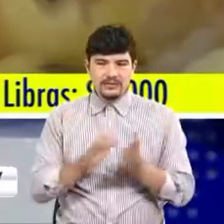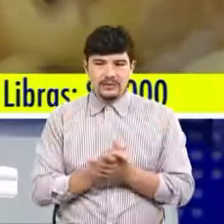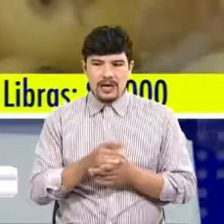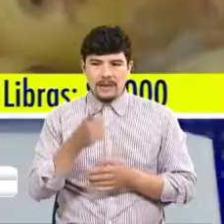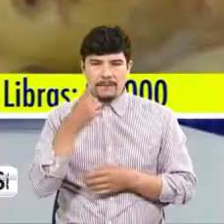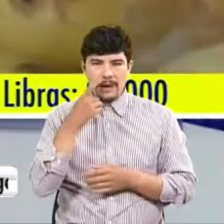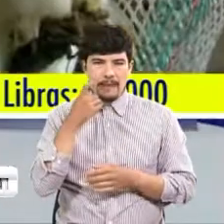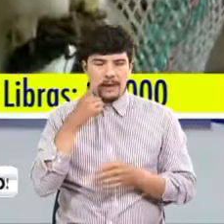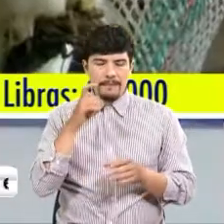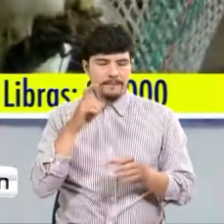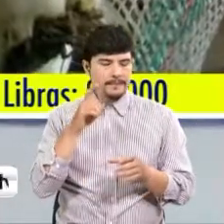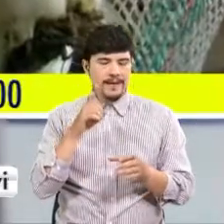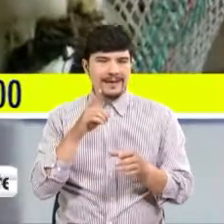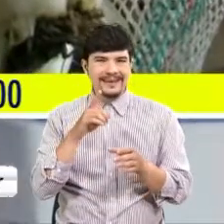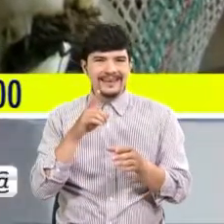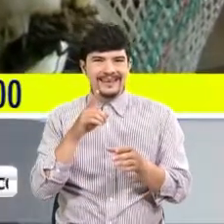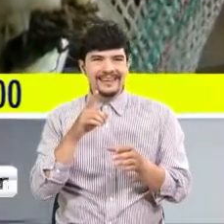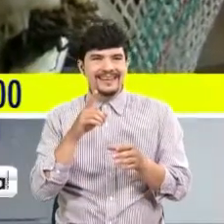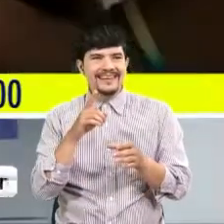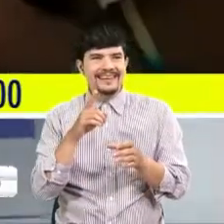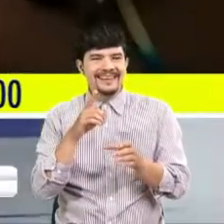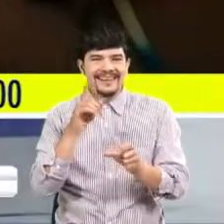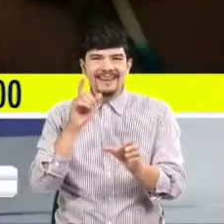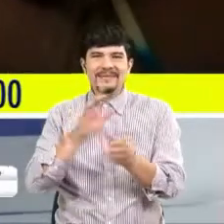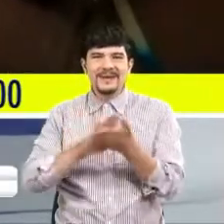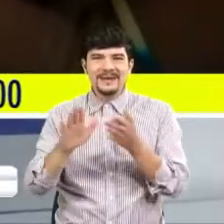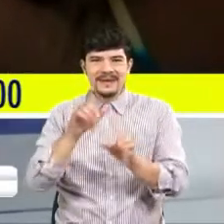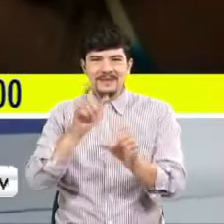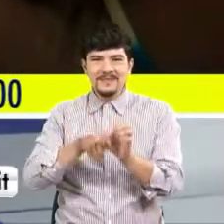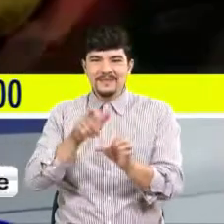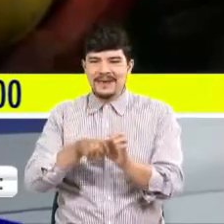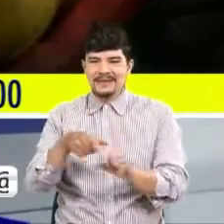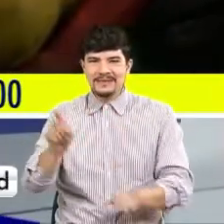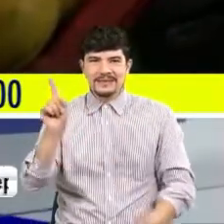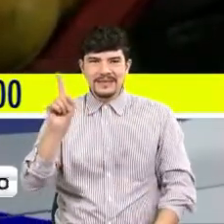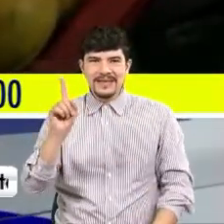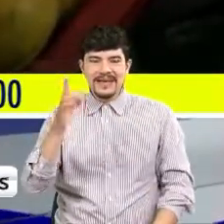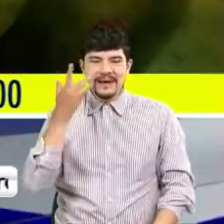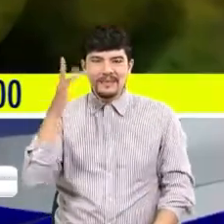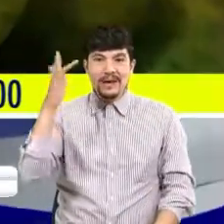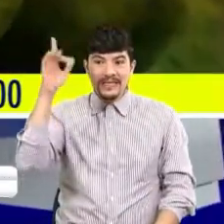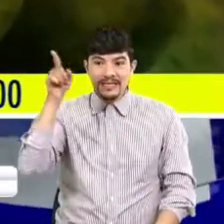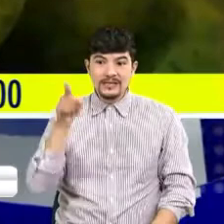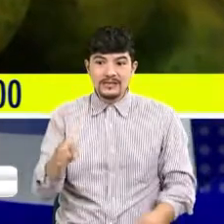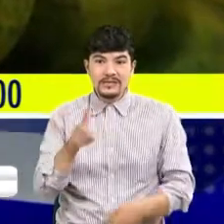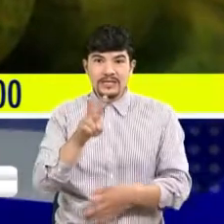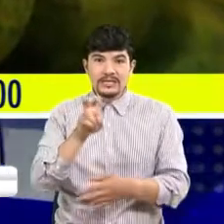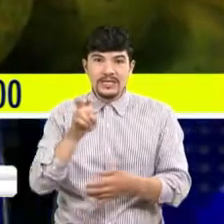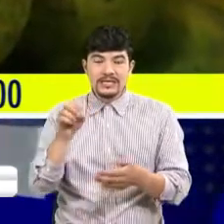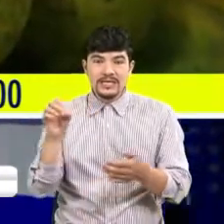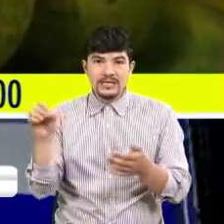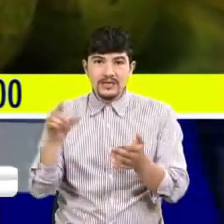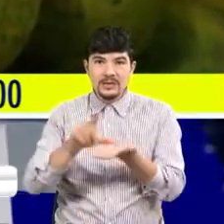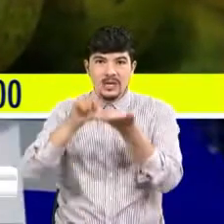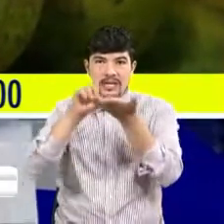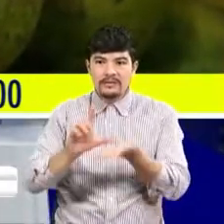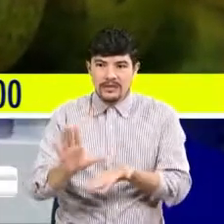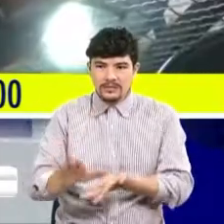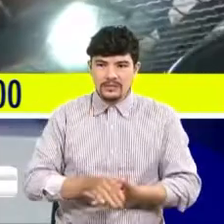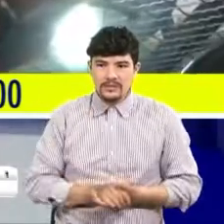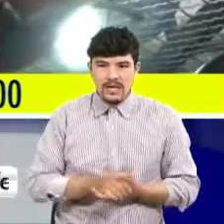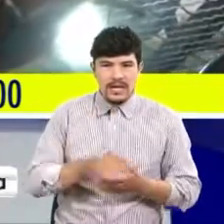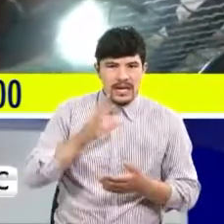por 2000. Cebolla larga 3 libras en 2000 también. Limón le caemos libra y media por 2000. Limón criollo bueno,